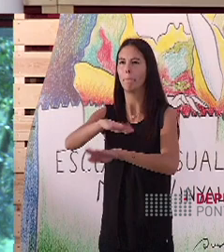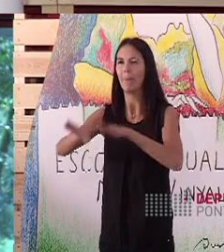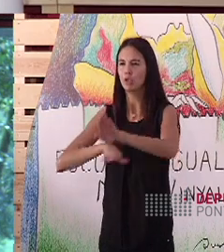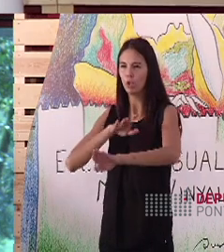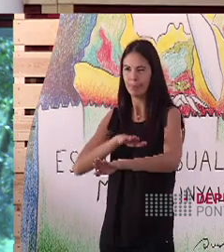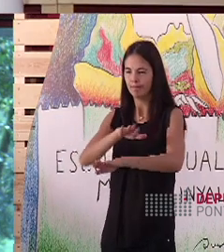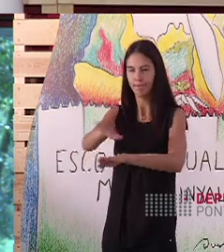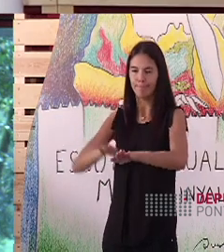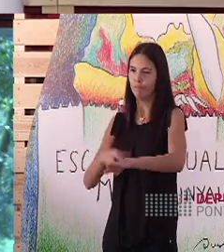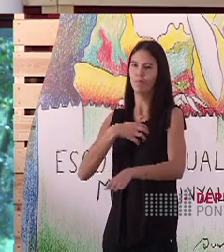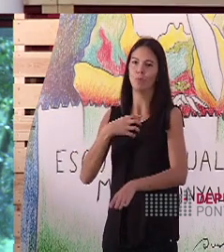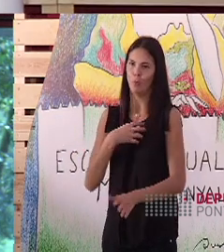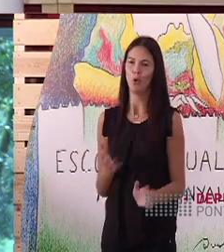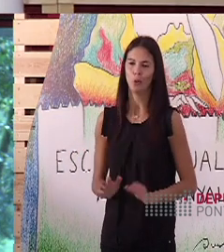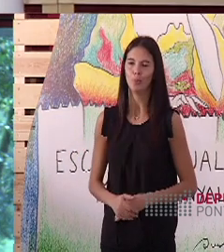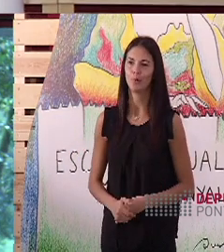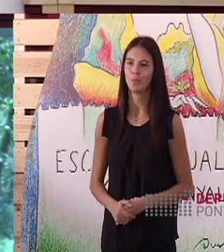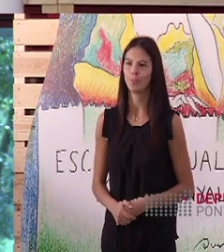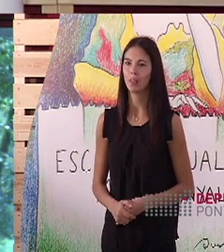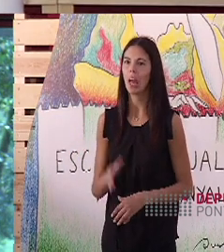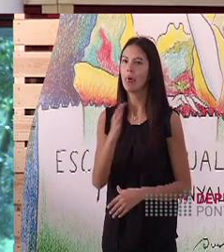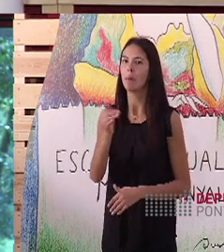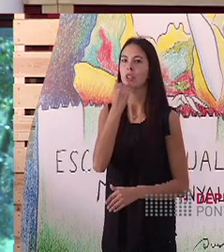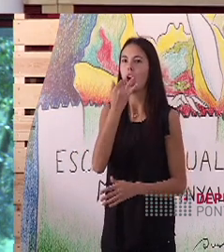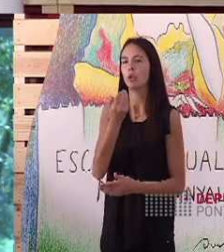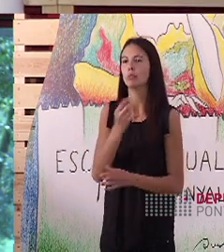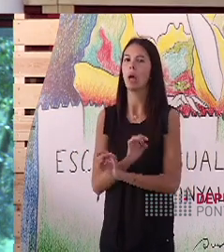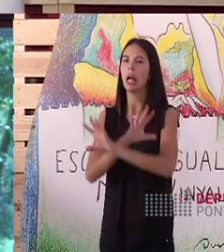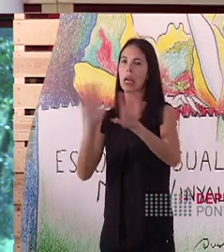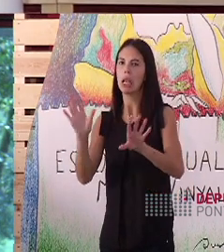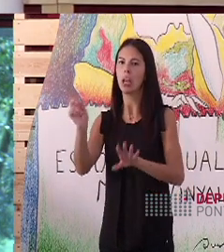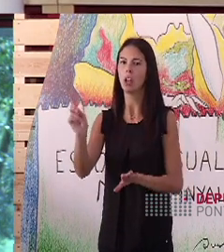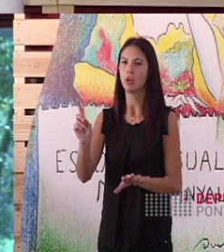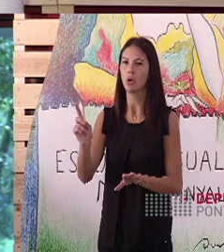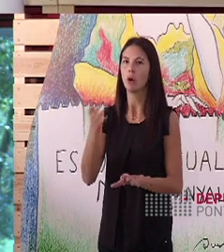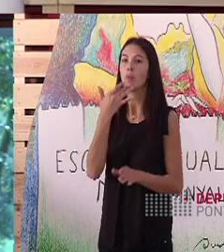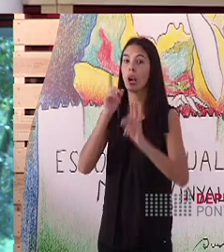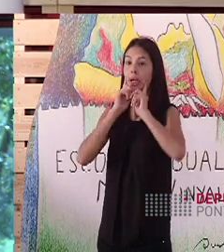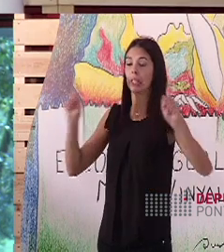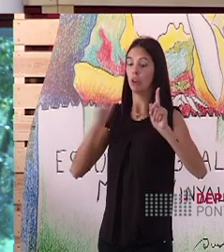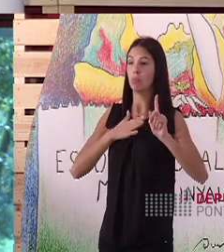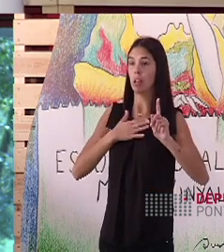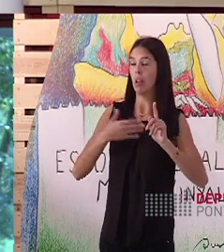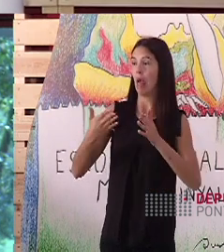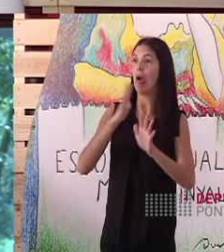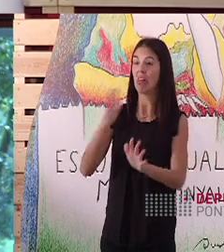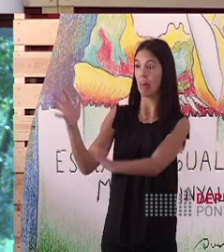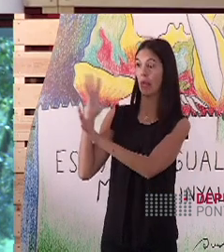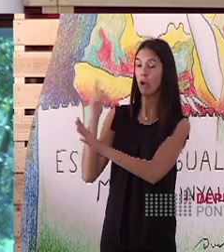que moitos queren que demos. Ademais, non é algo tan obvio. No meu caso, por exemplo, hai 10 anos non o decía tan